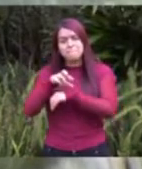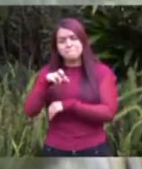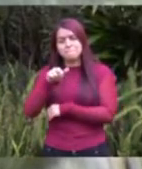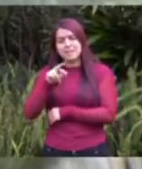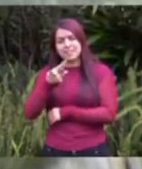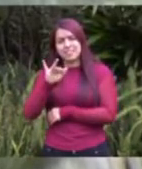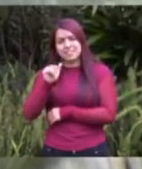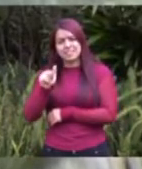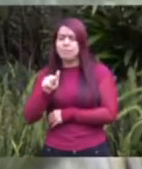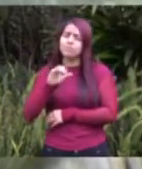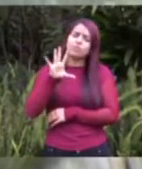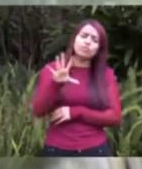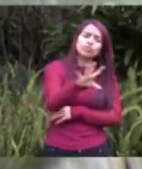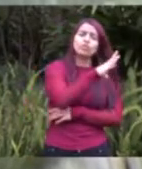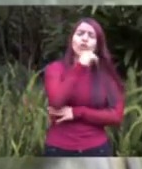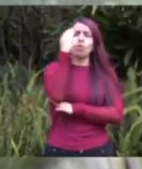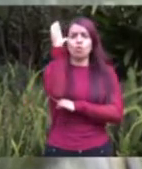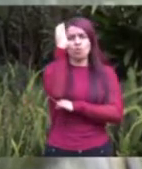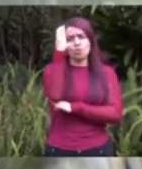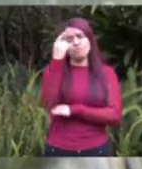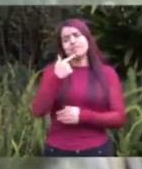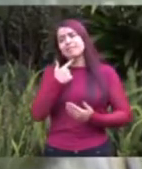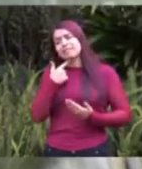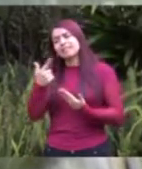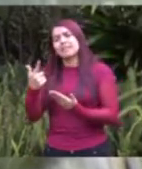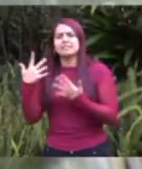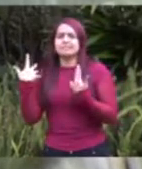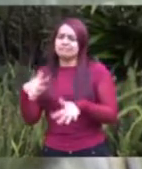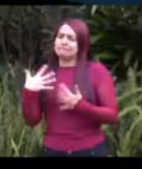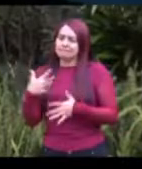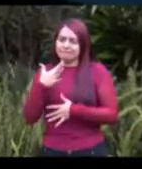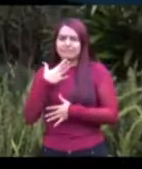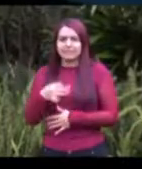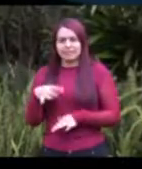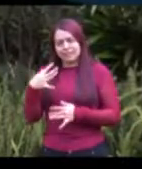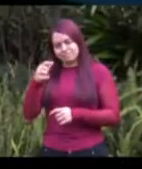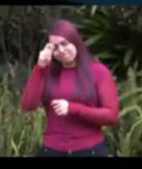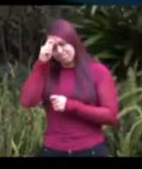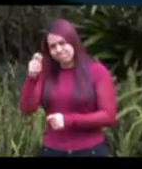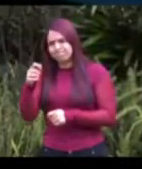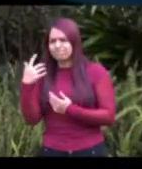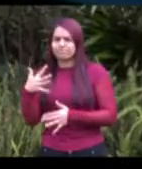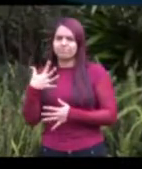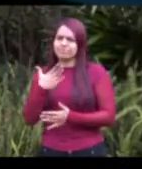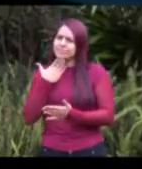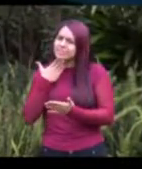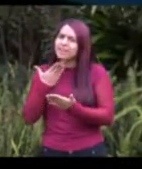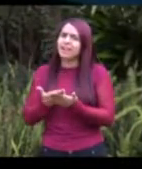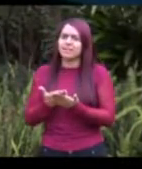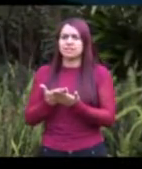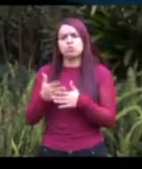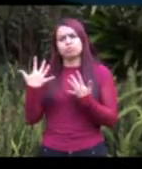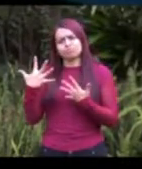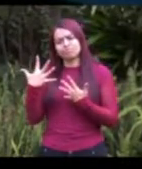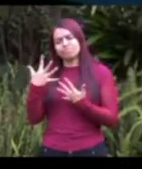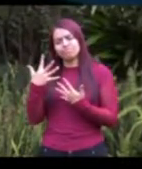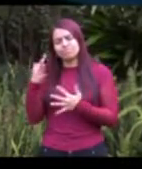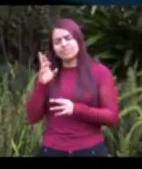todos los colombianos, mi sincera admiración, gratitud y